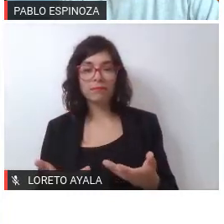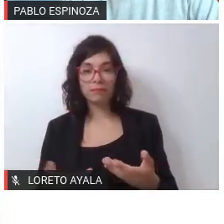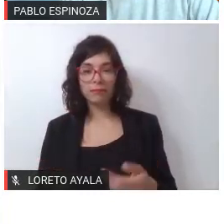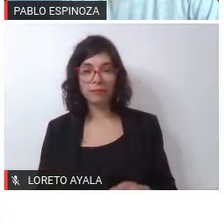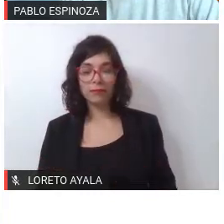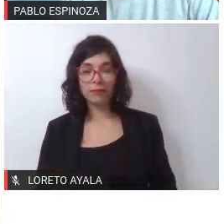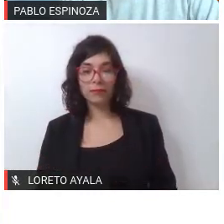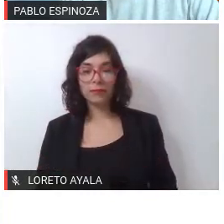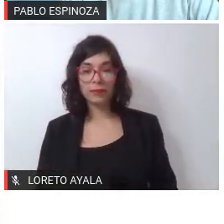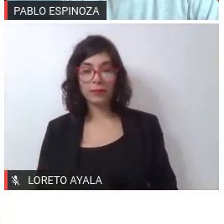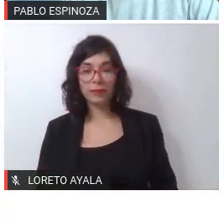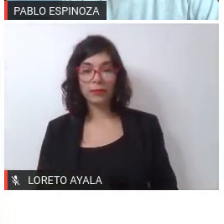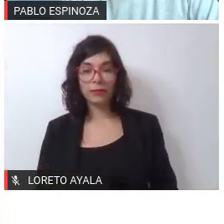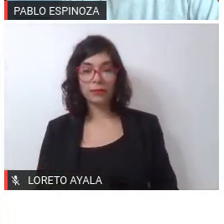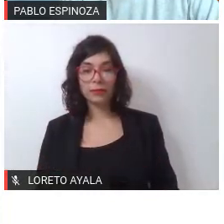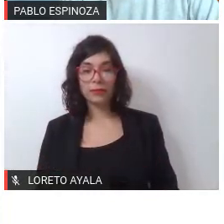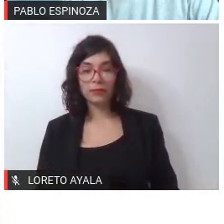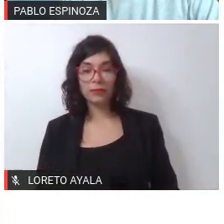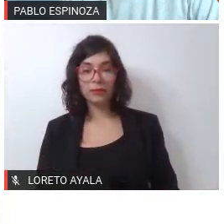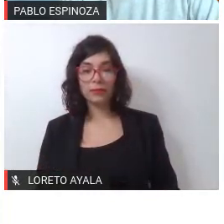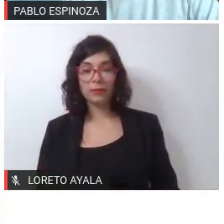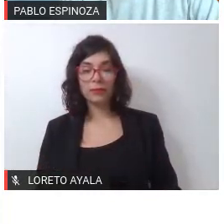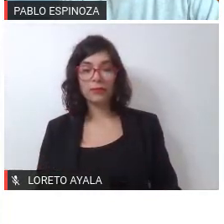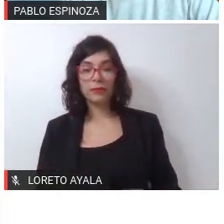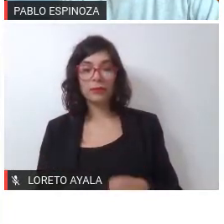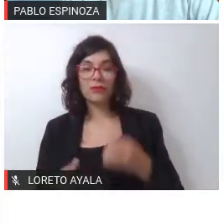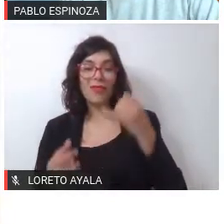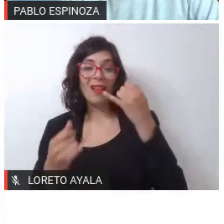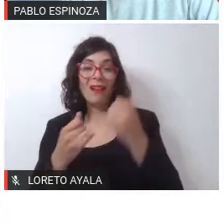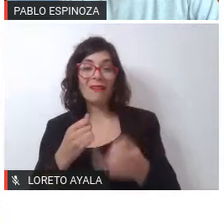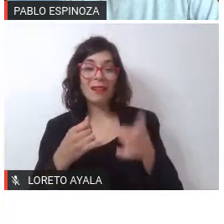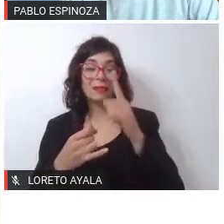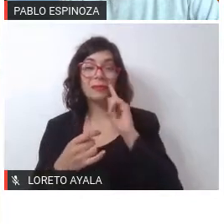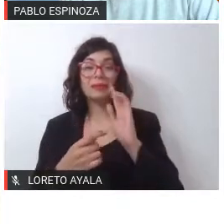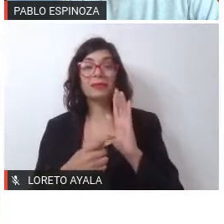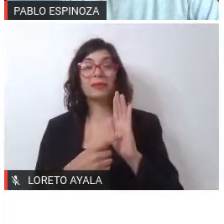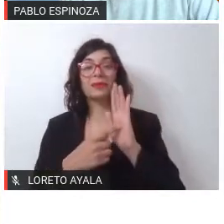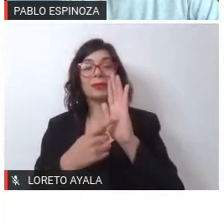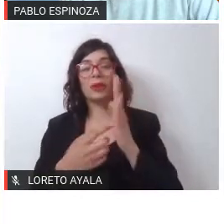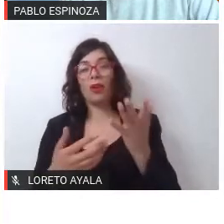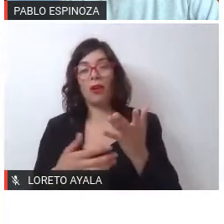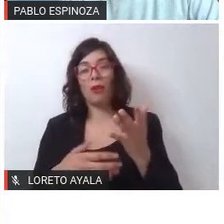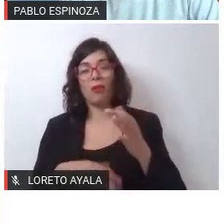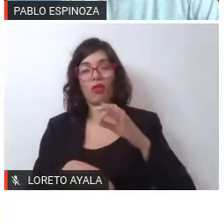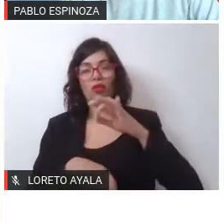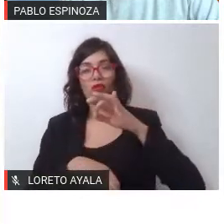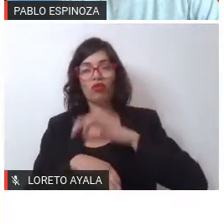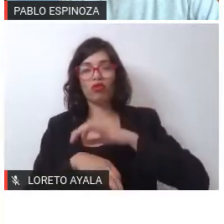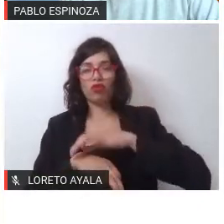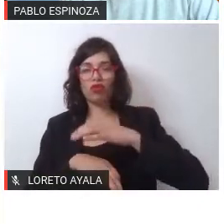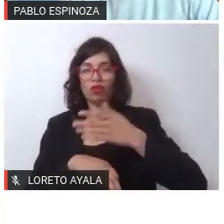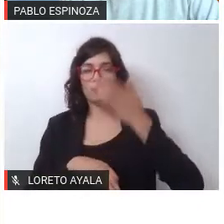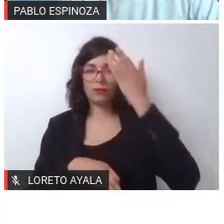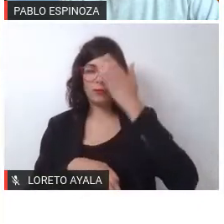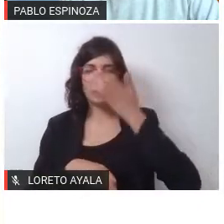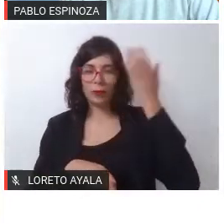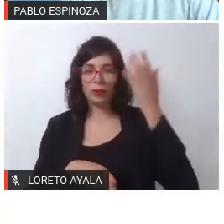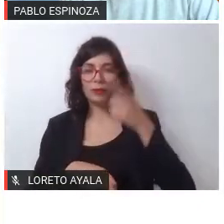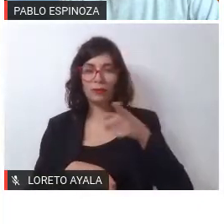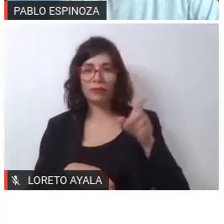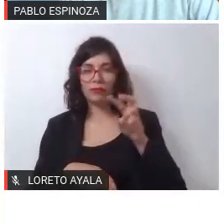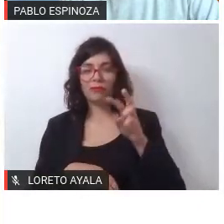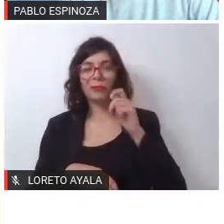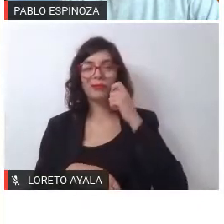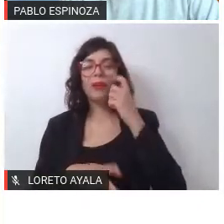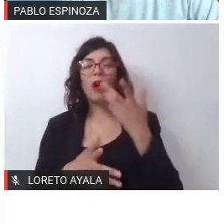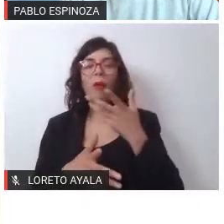una ponencia de un doctor, de alguien, queda como casi un homenaje a la educación